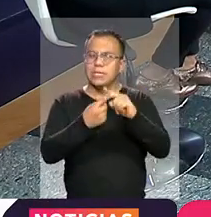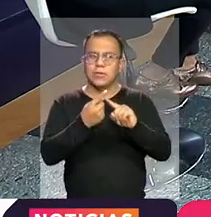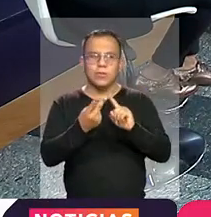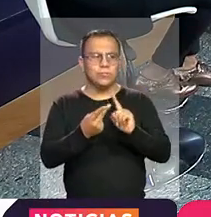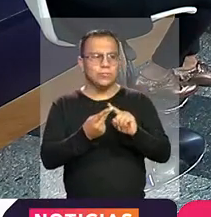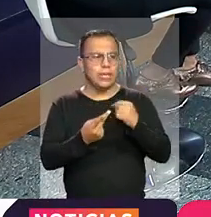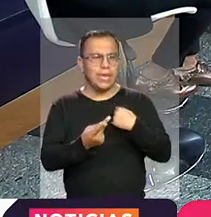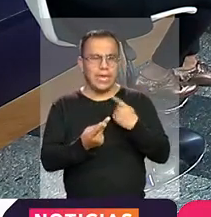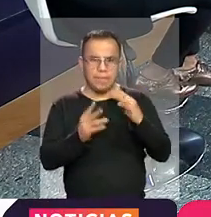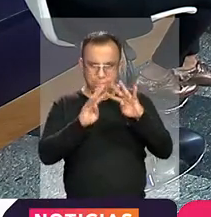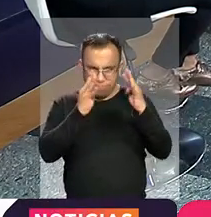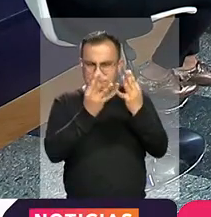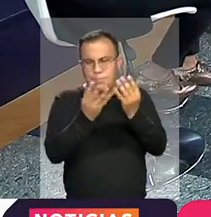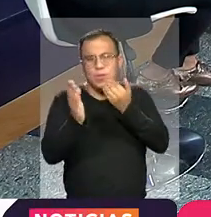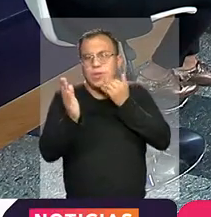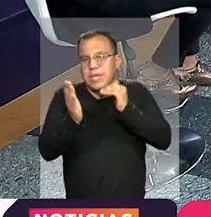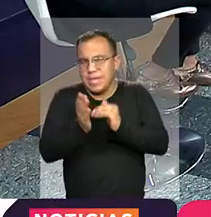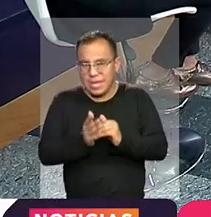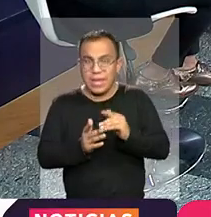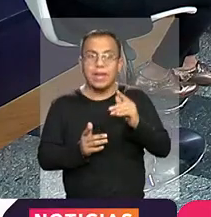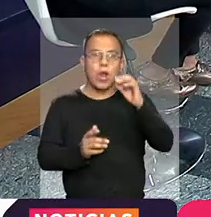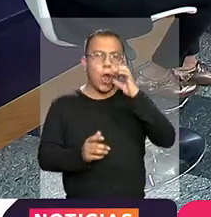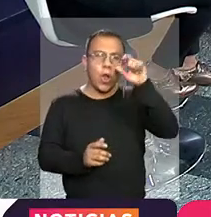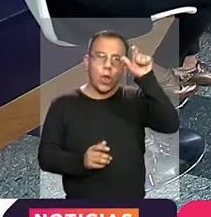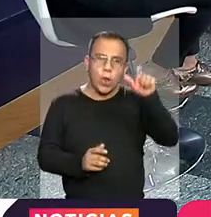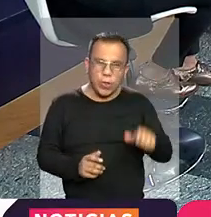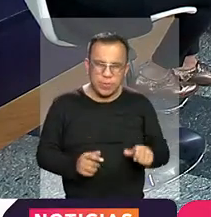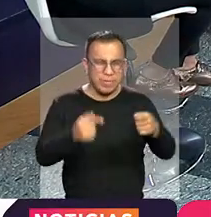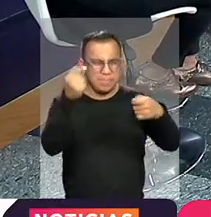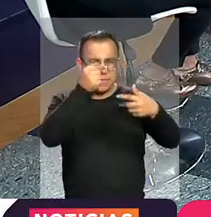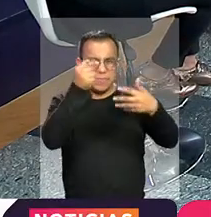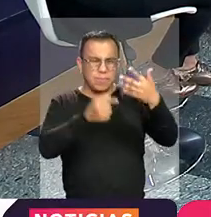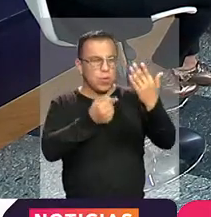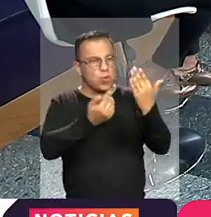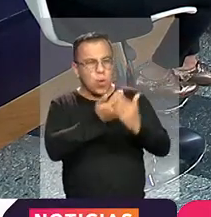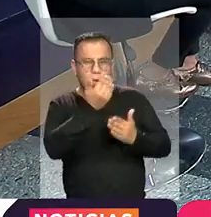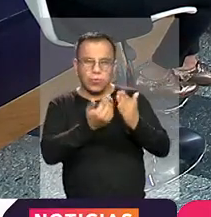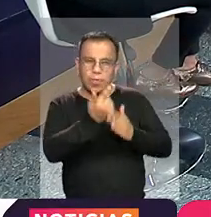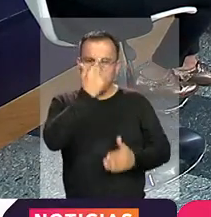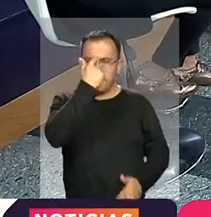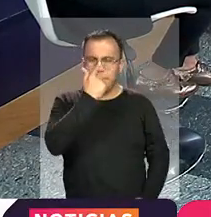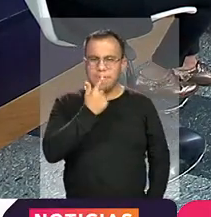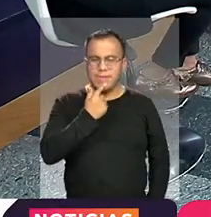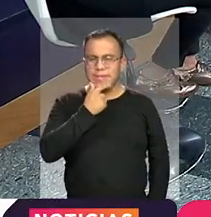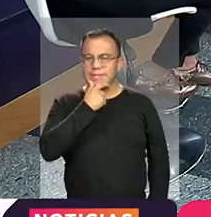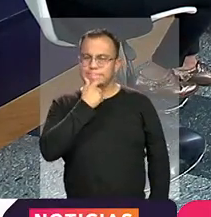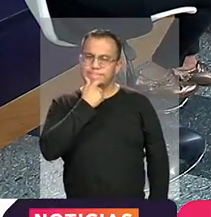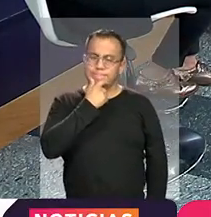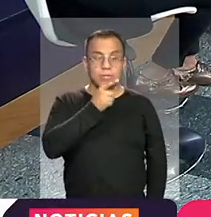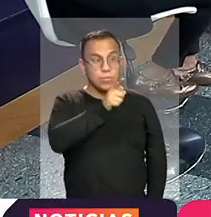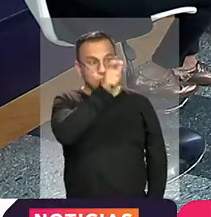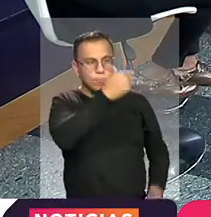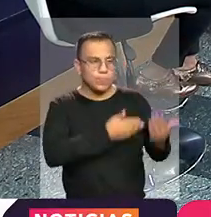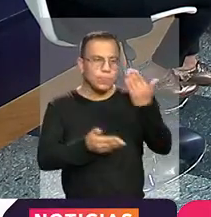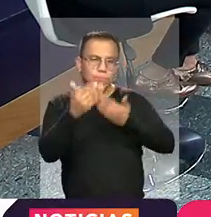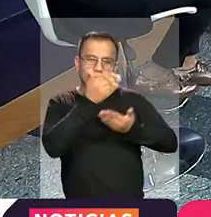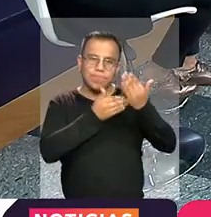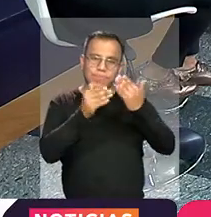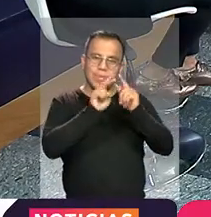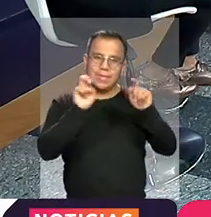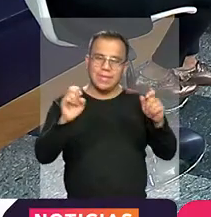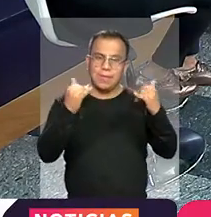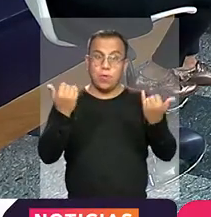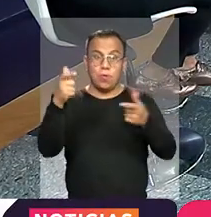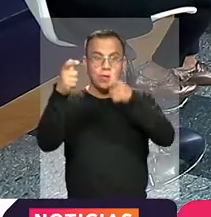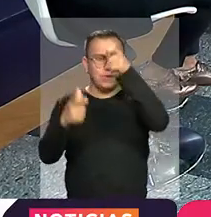de congresistas por ejemplo el influencers si todos estos nuevos perfiles cuál es el análisis que hace usted en el escenario de la cámara de esas